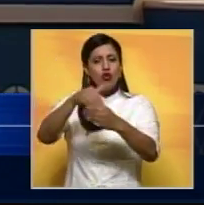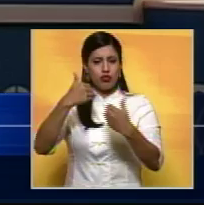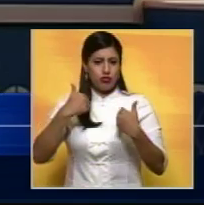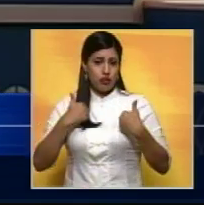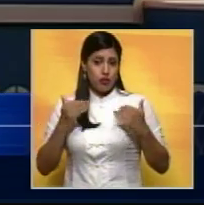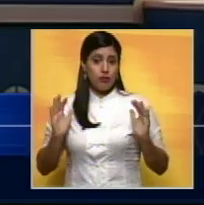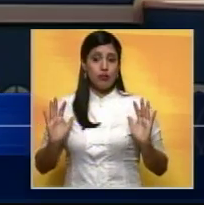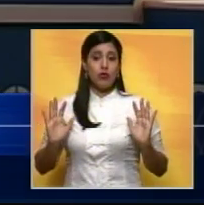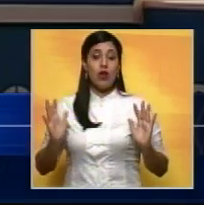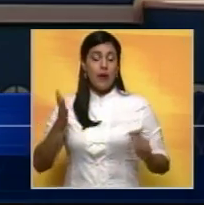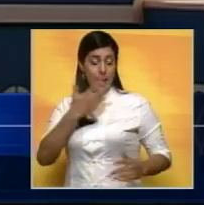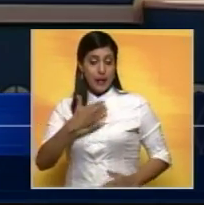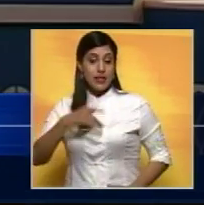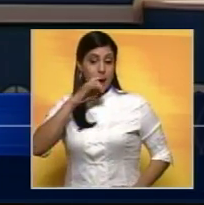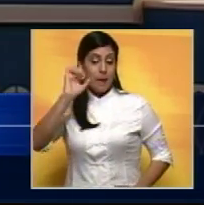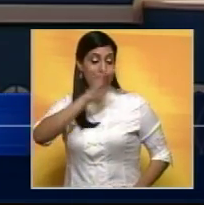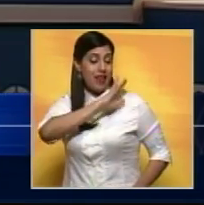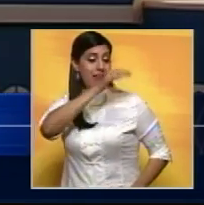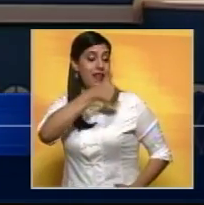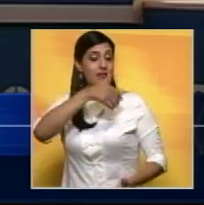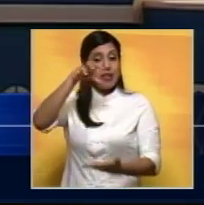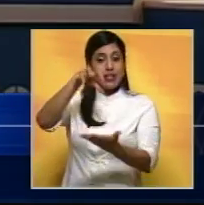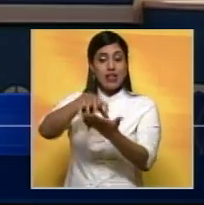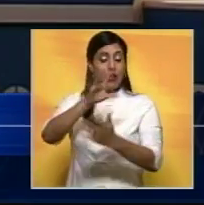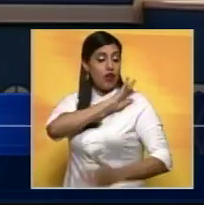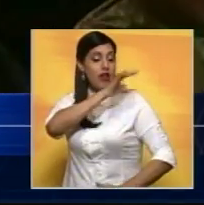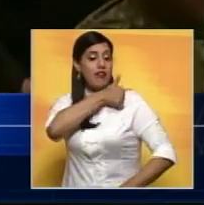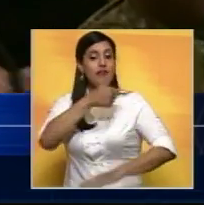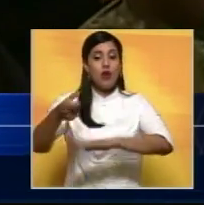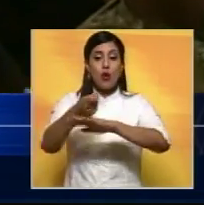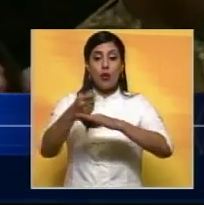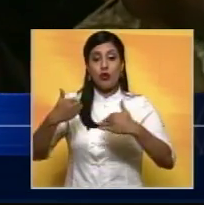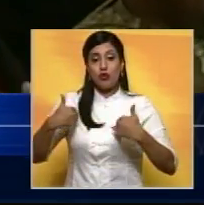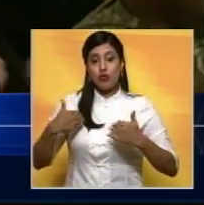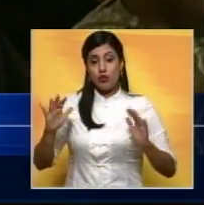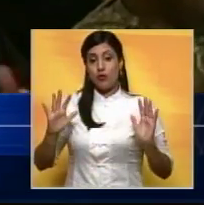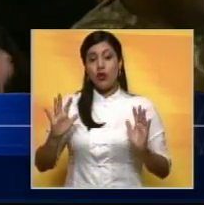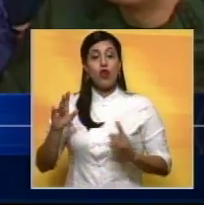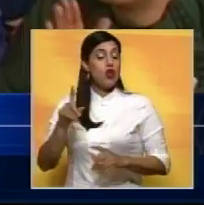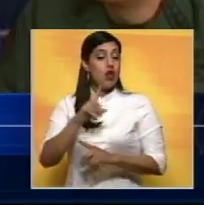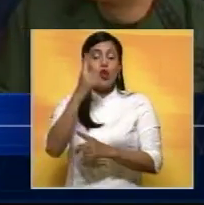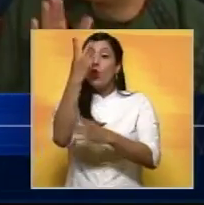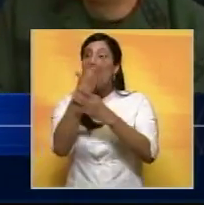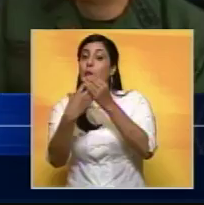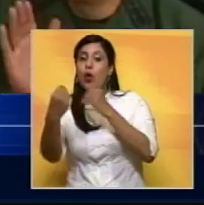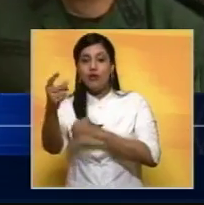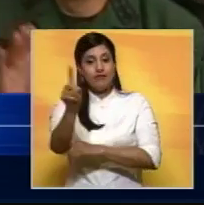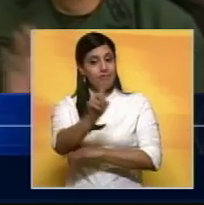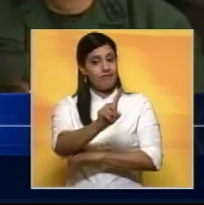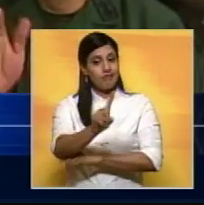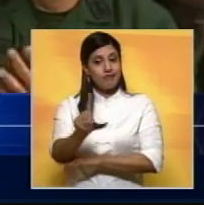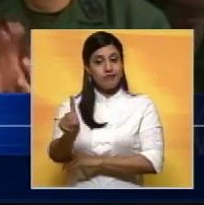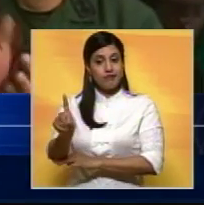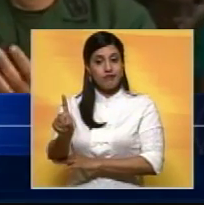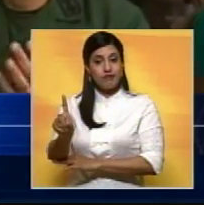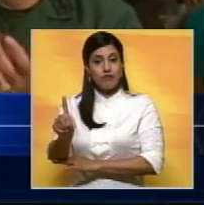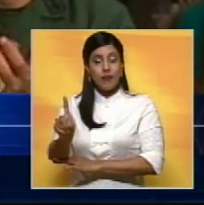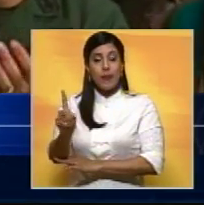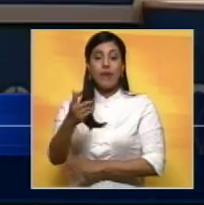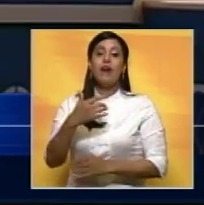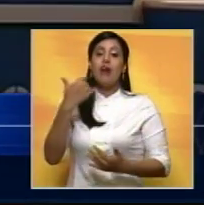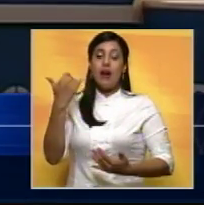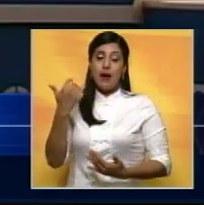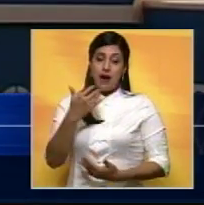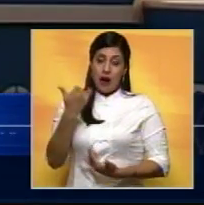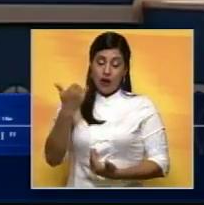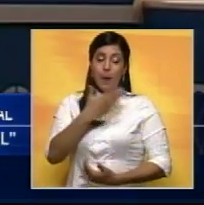yo, como jefe de Estado, como jefe de gobierno. Y no huyan. El jefe